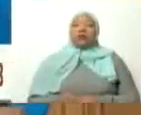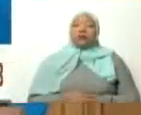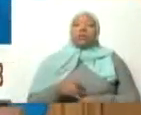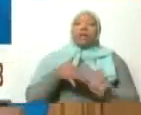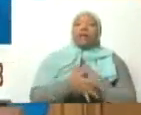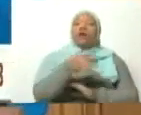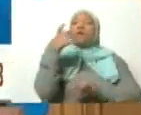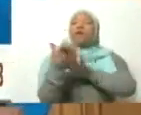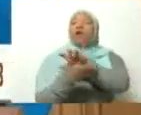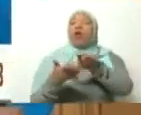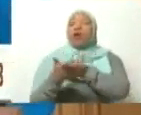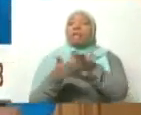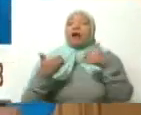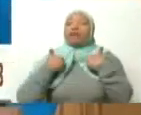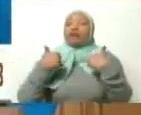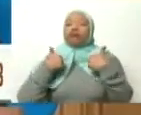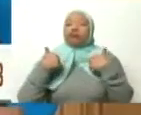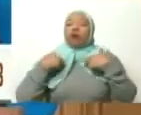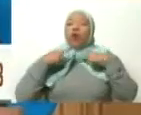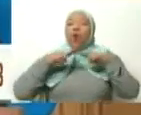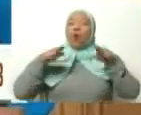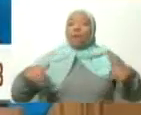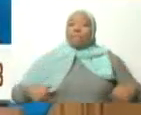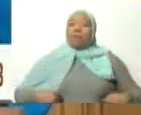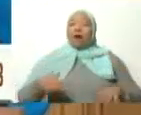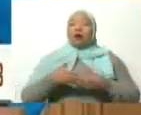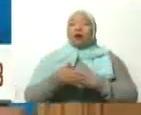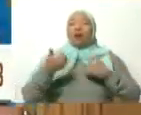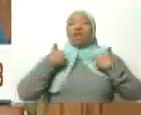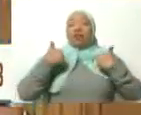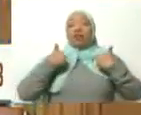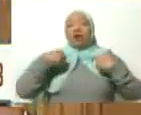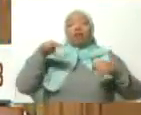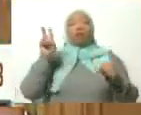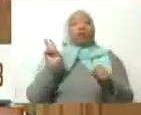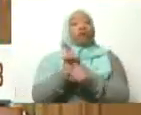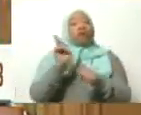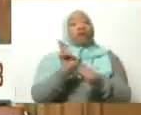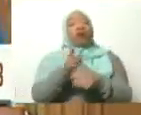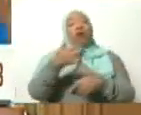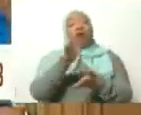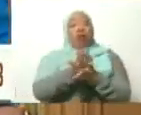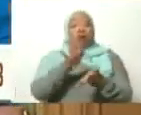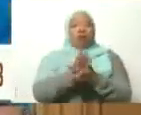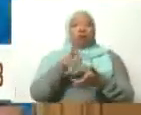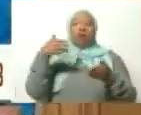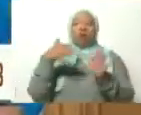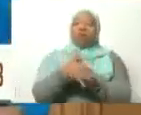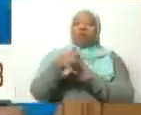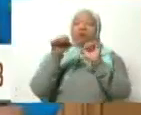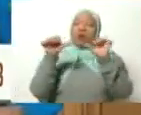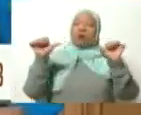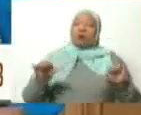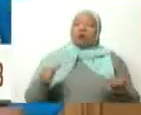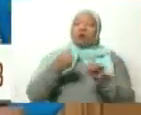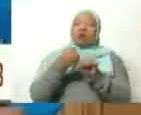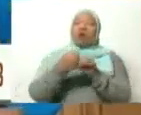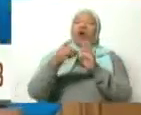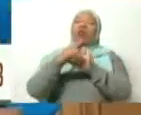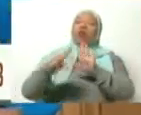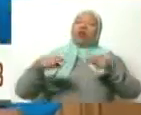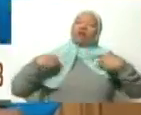lesa humanidad constituyen estas acciones que han violentado masivamente y sistemáticamente los derechos